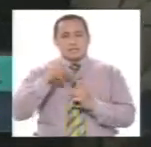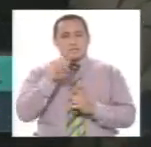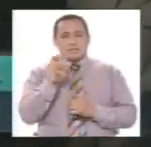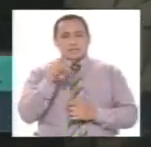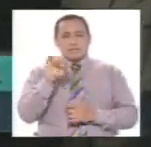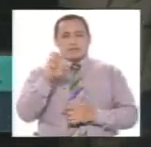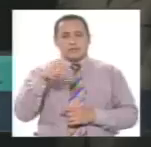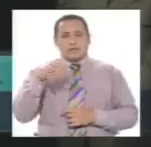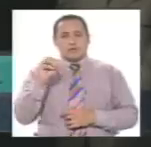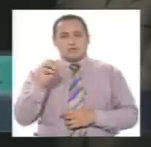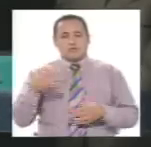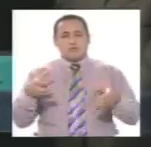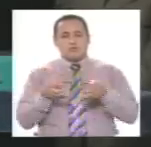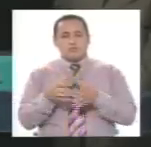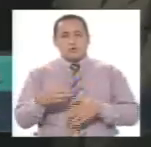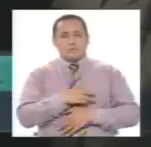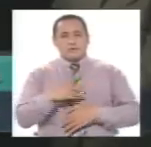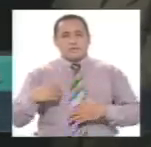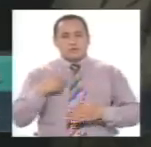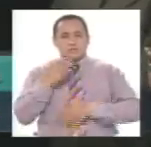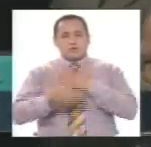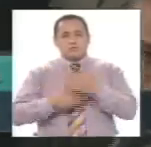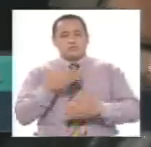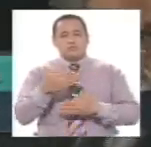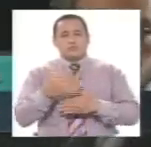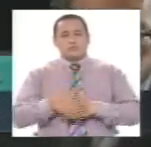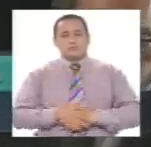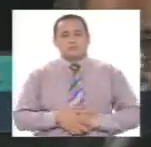Chan Han, en el despacho de la Producción.